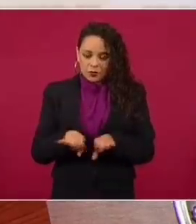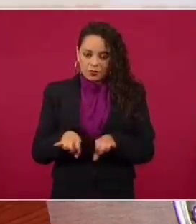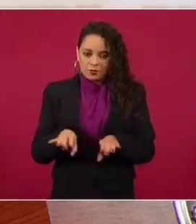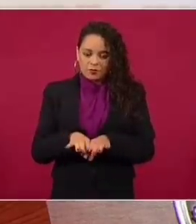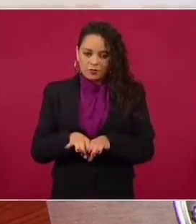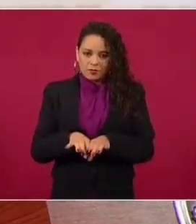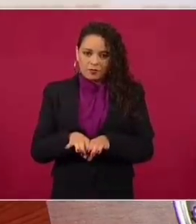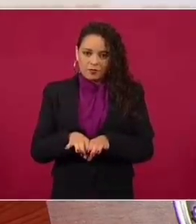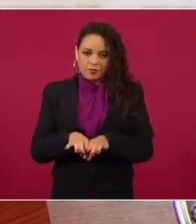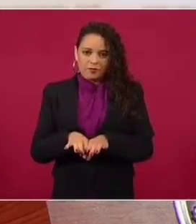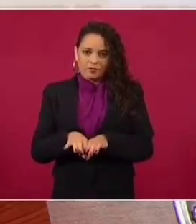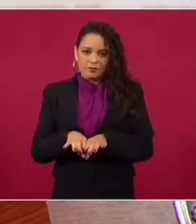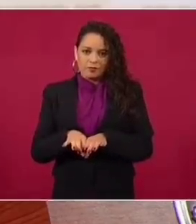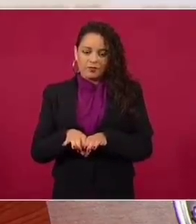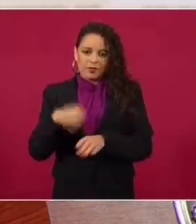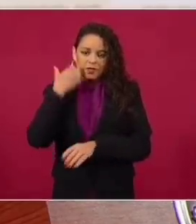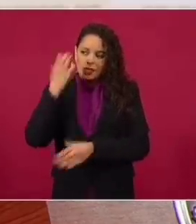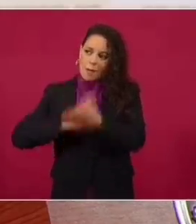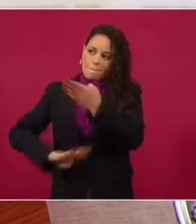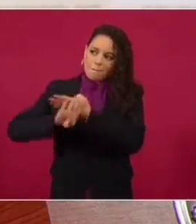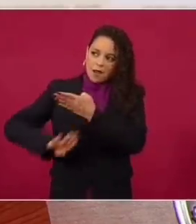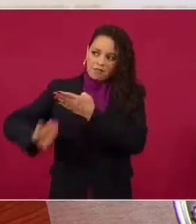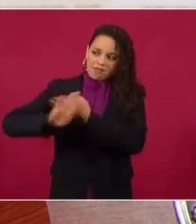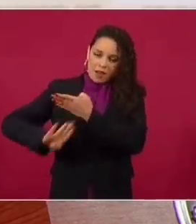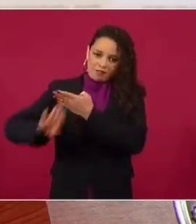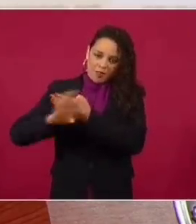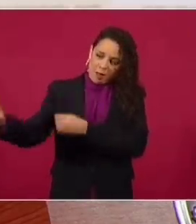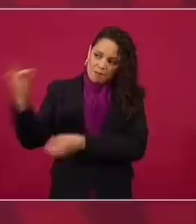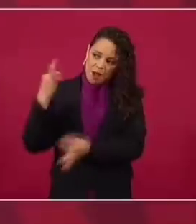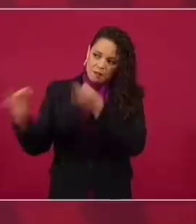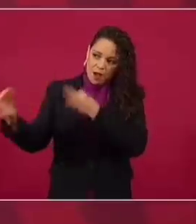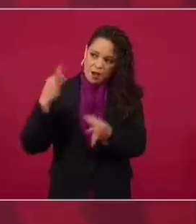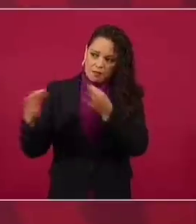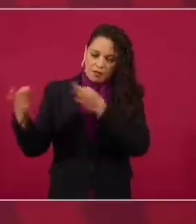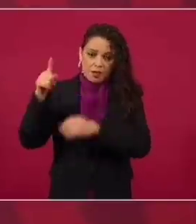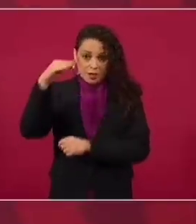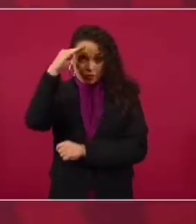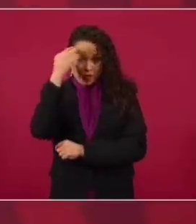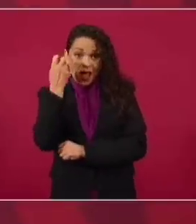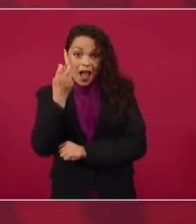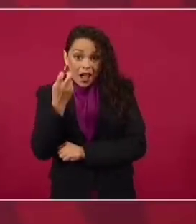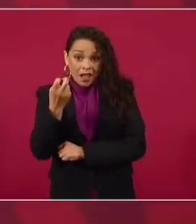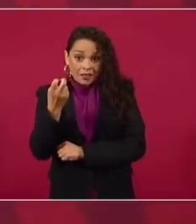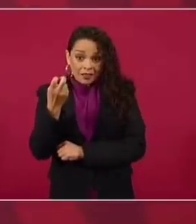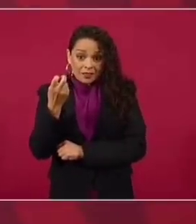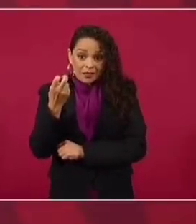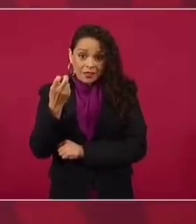de calumniarnos pensando que con eso